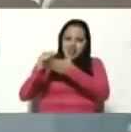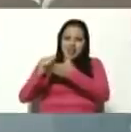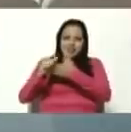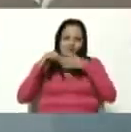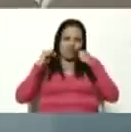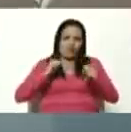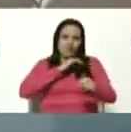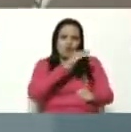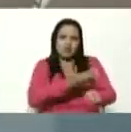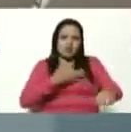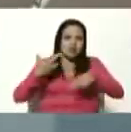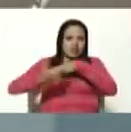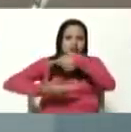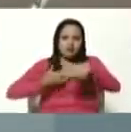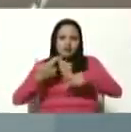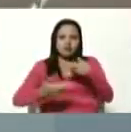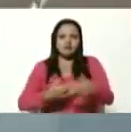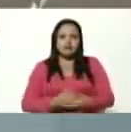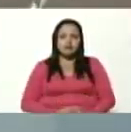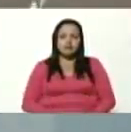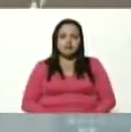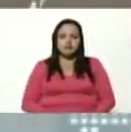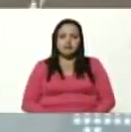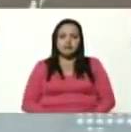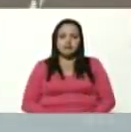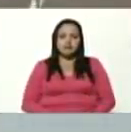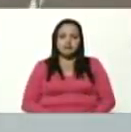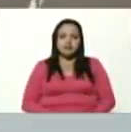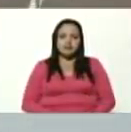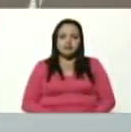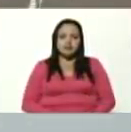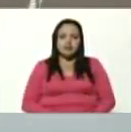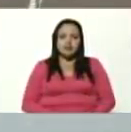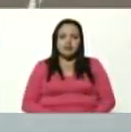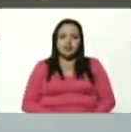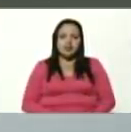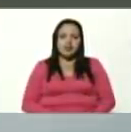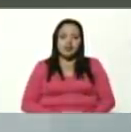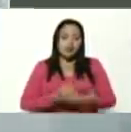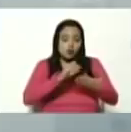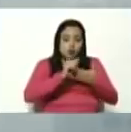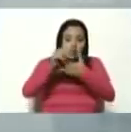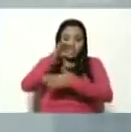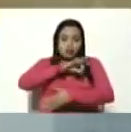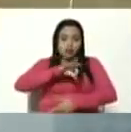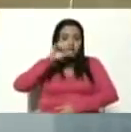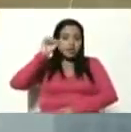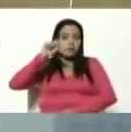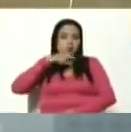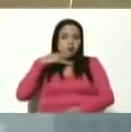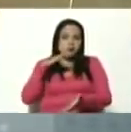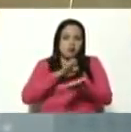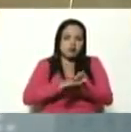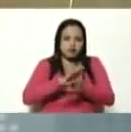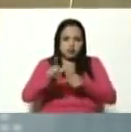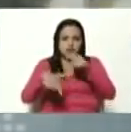revolucionario, valiente y esclarecido líder del socialismo, mártir de la